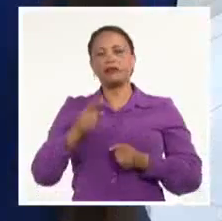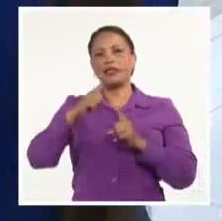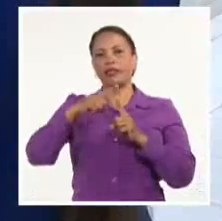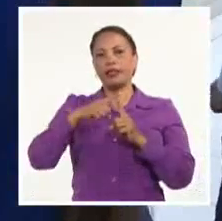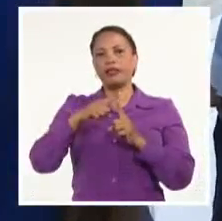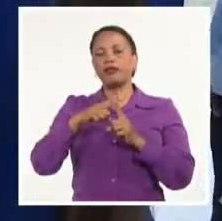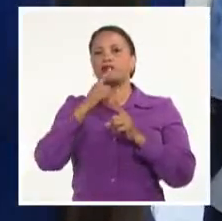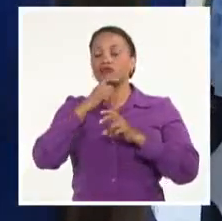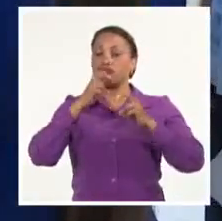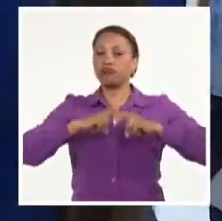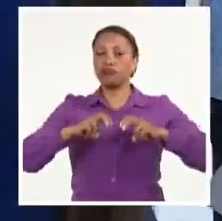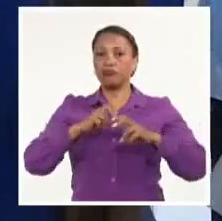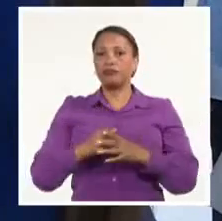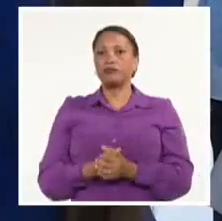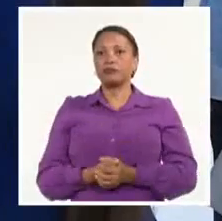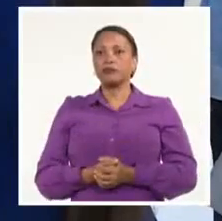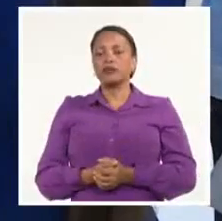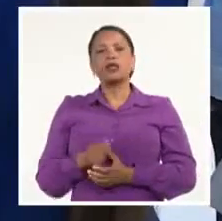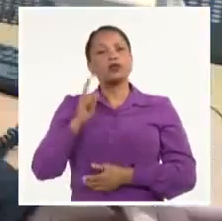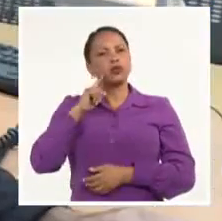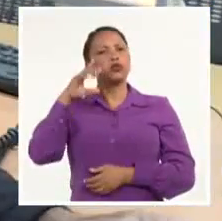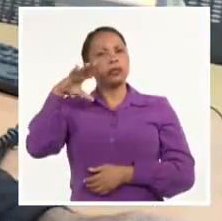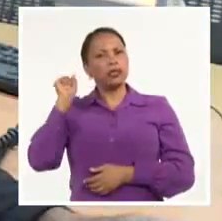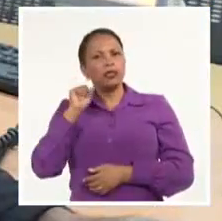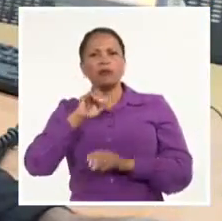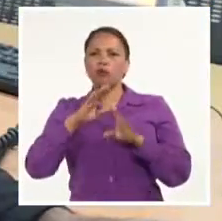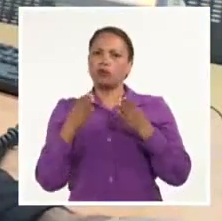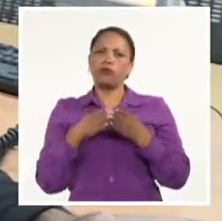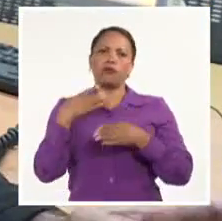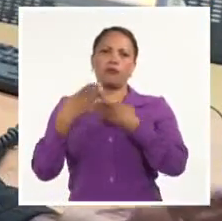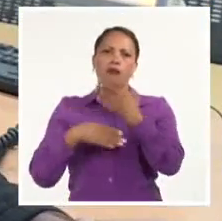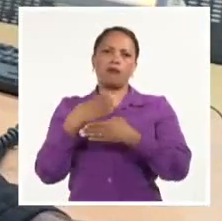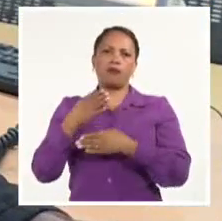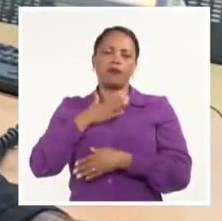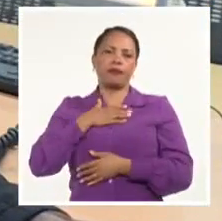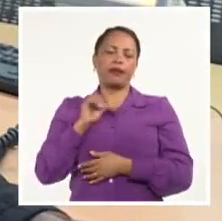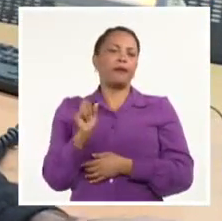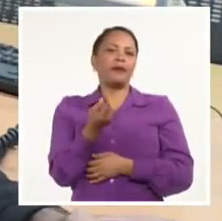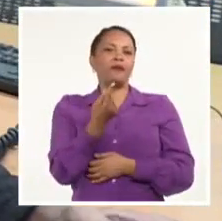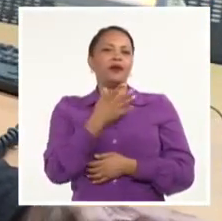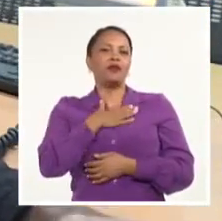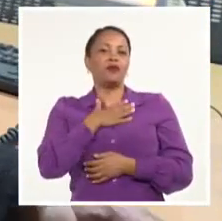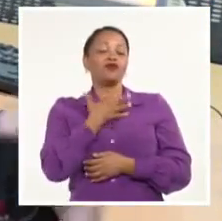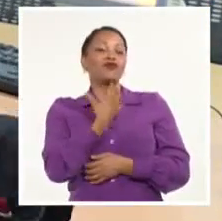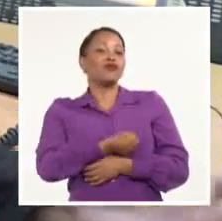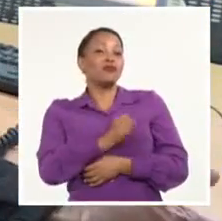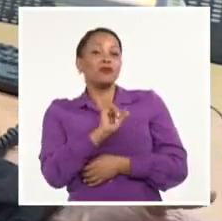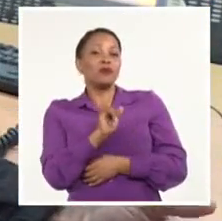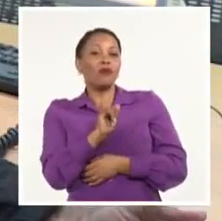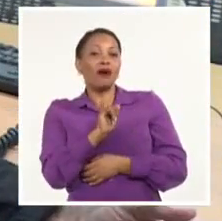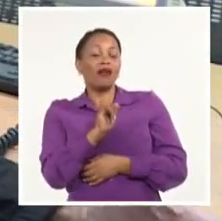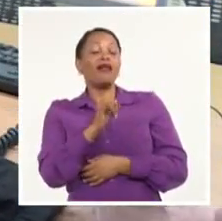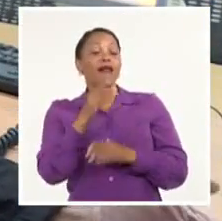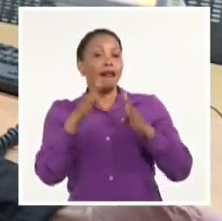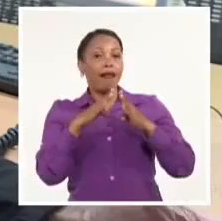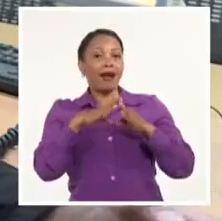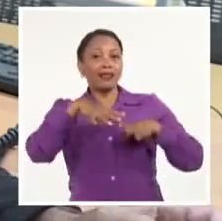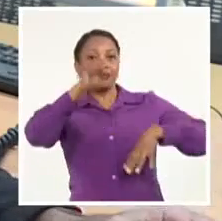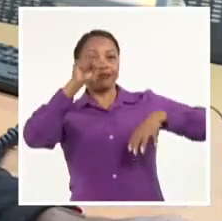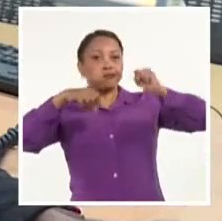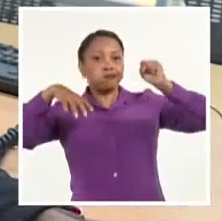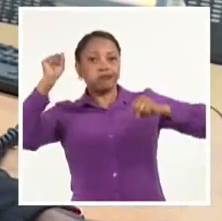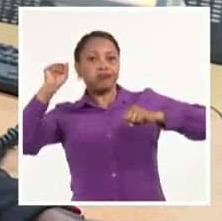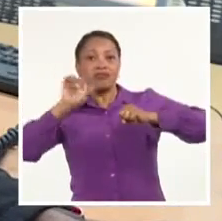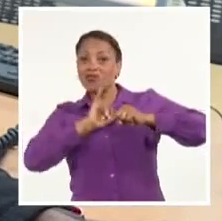sector entendemos posiblemente mejor que nadie lo que está sucediendo. Primero porque lo sufrimos en carne propia y luego porque somos los encargados de suplir